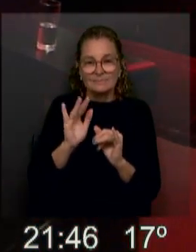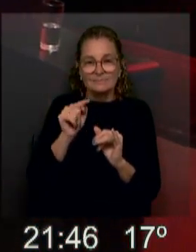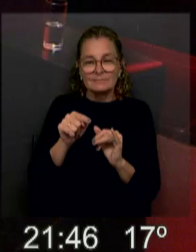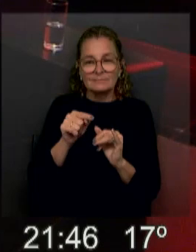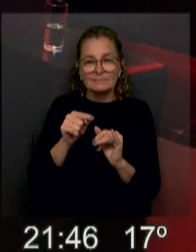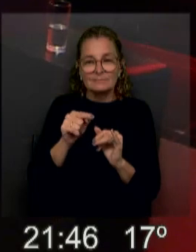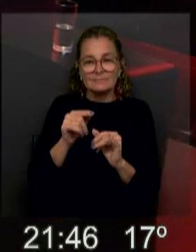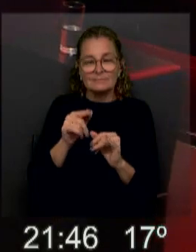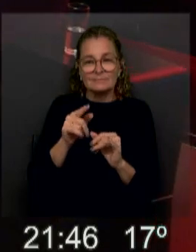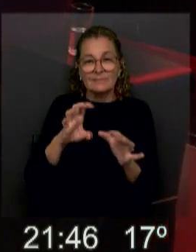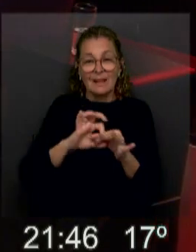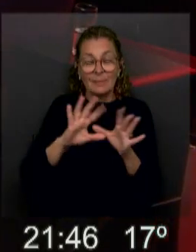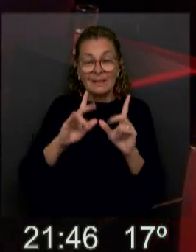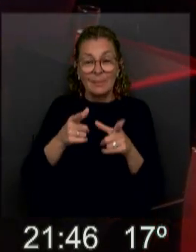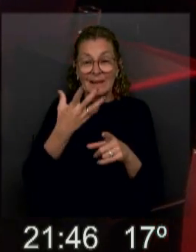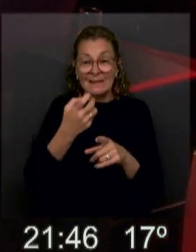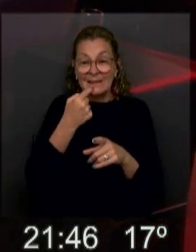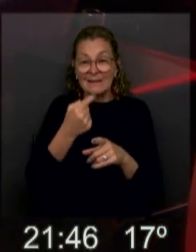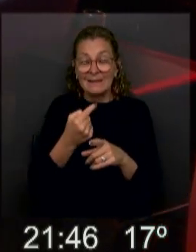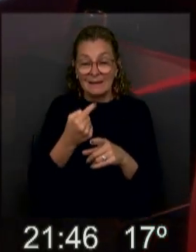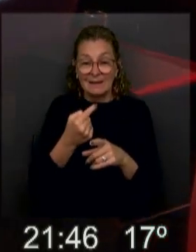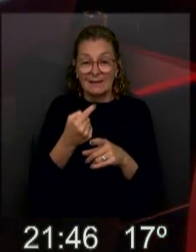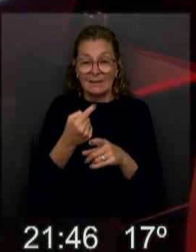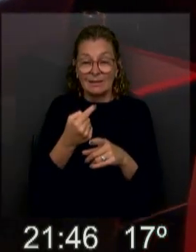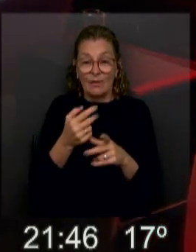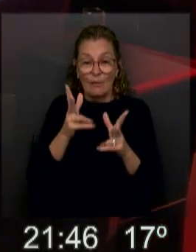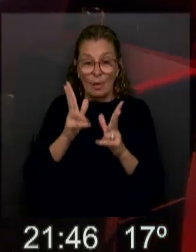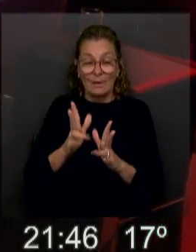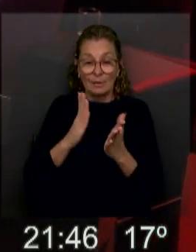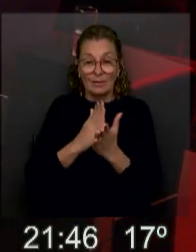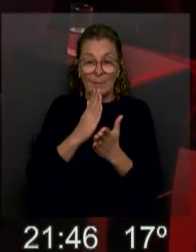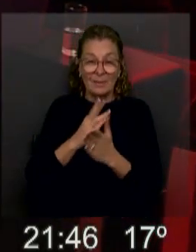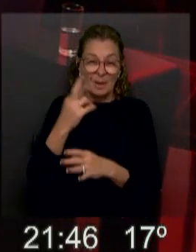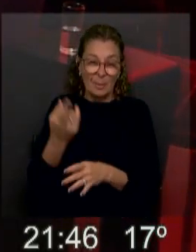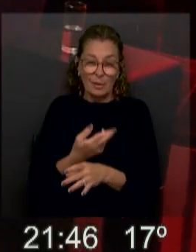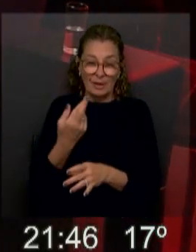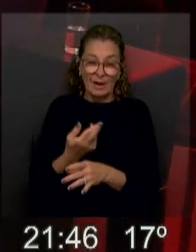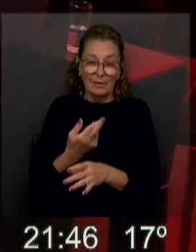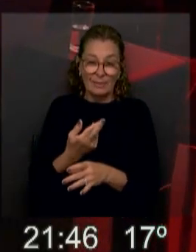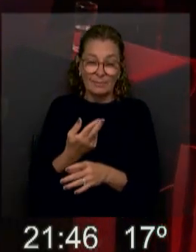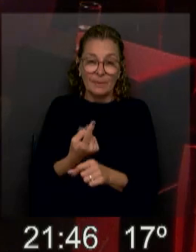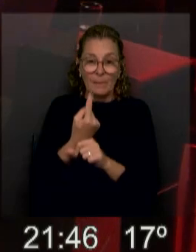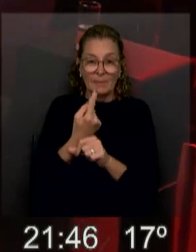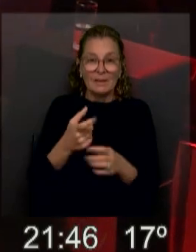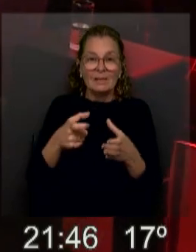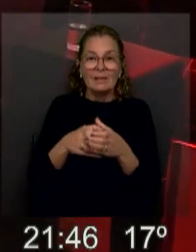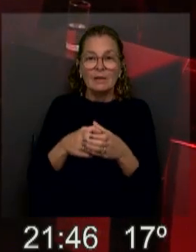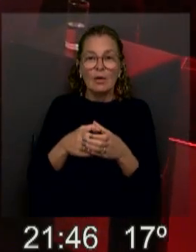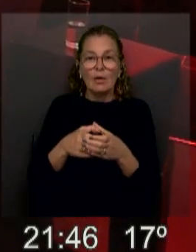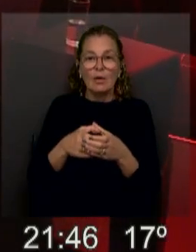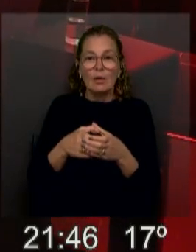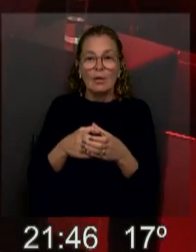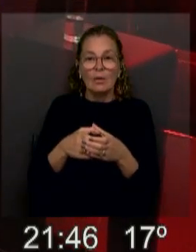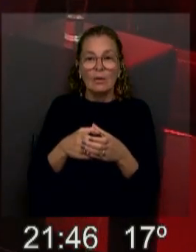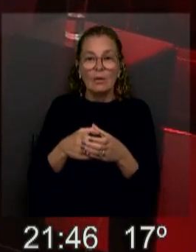no llegamos a ese lugar. Bueno, ser artistas independientes también involucra un poco eso. Los formatos siempre fueron raros. El primer disco salió en formato